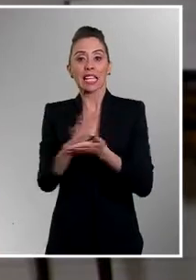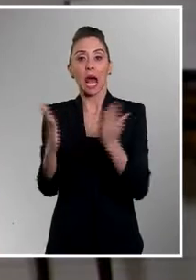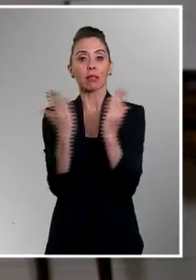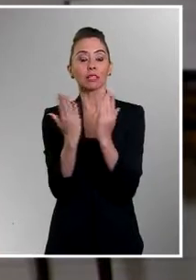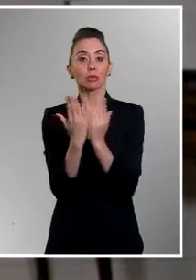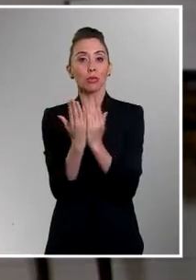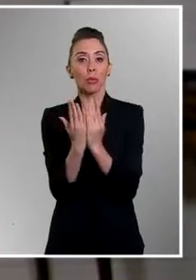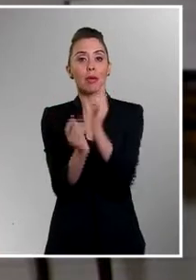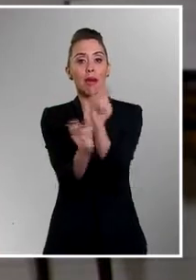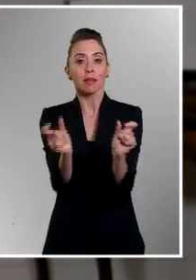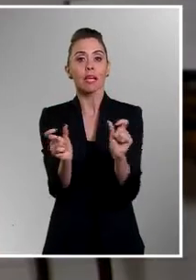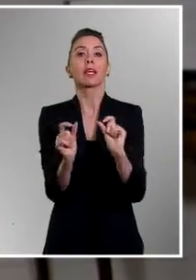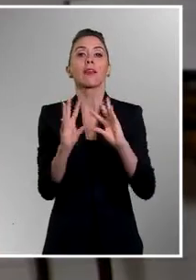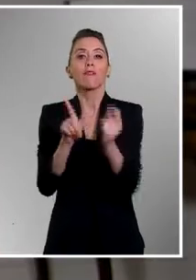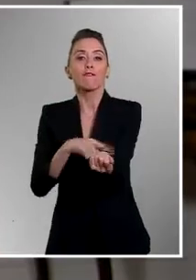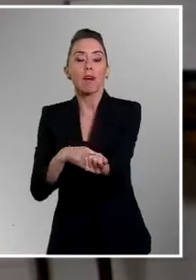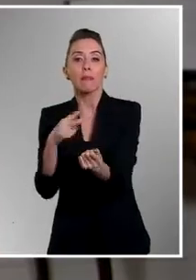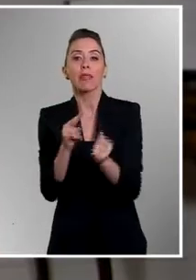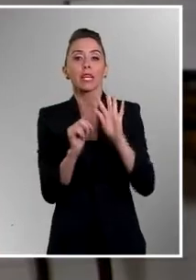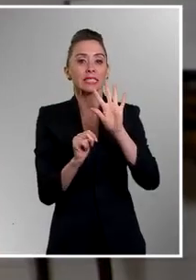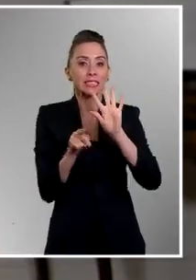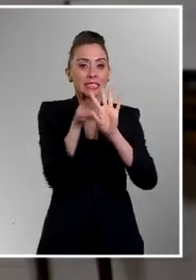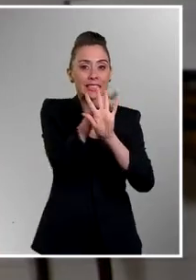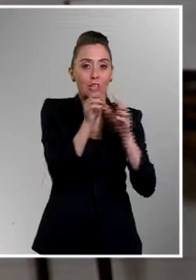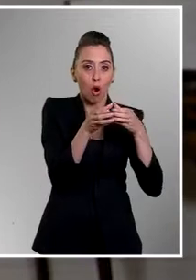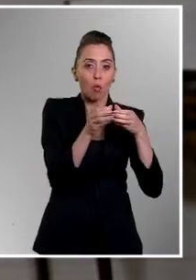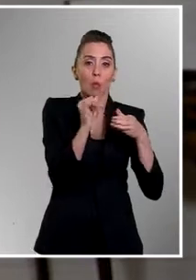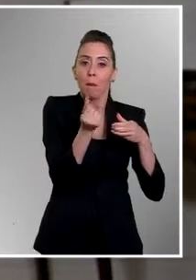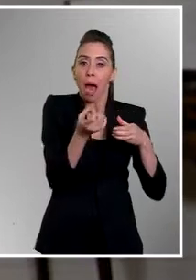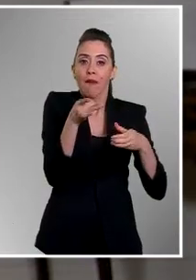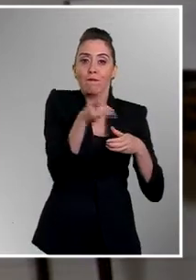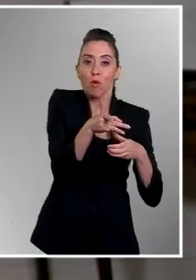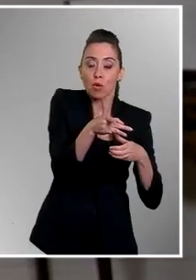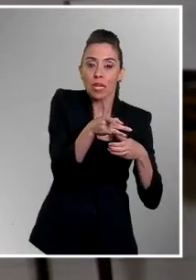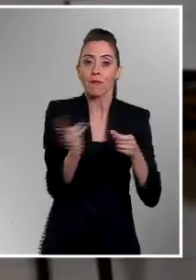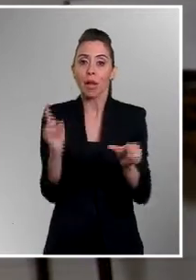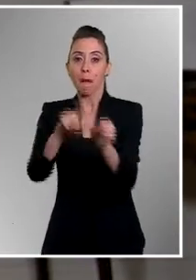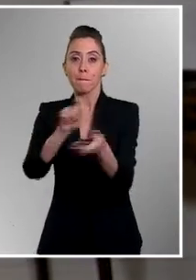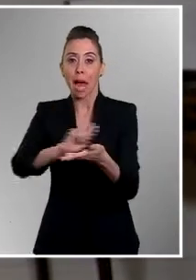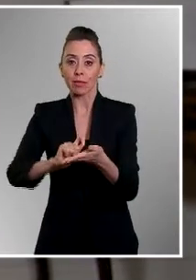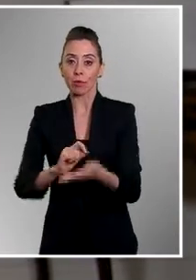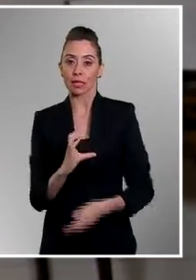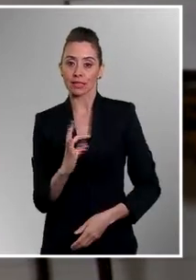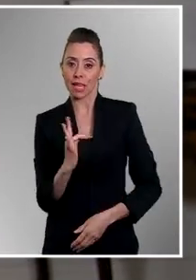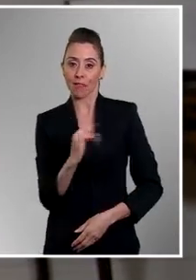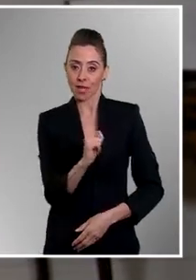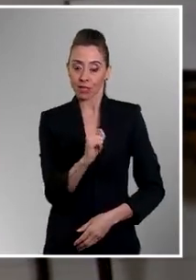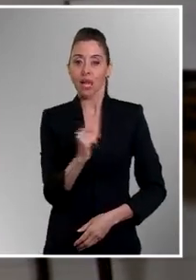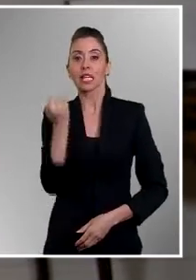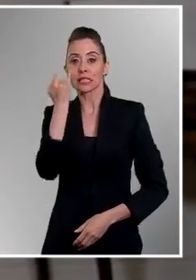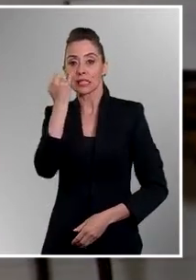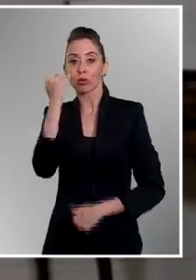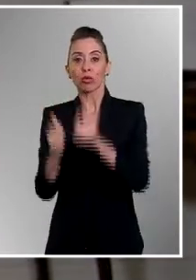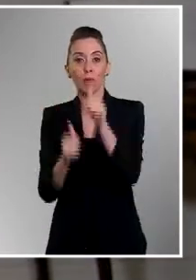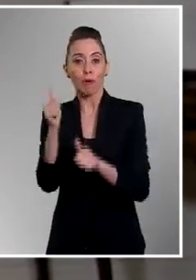los estudiantes de familias perteneciente a los 5 deciles más vulnerables que se matriculen en los centros de formación técnica e institutos